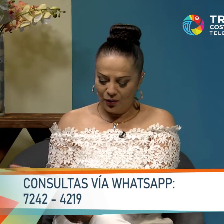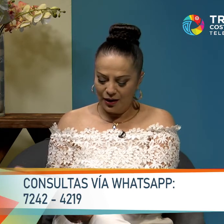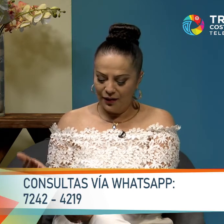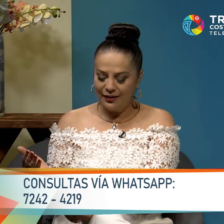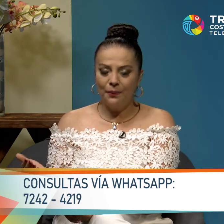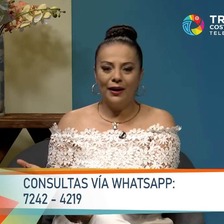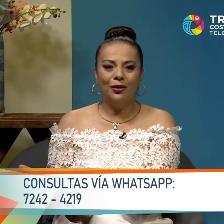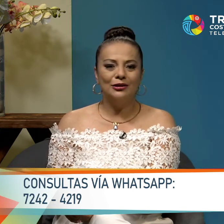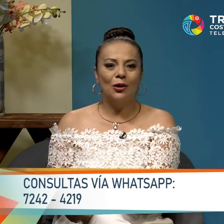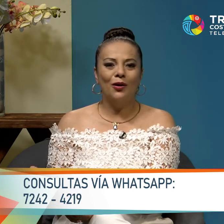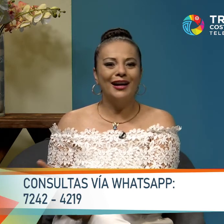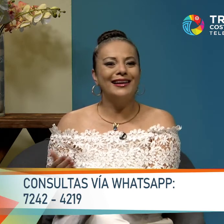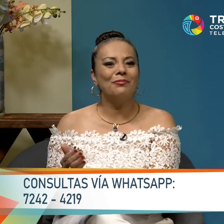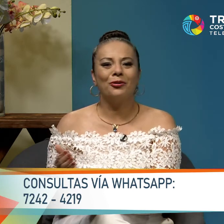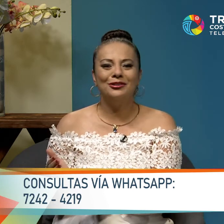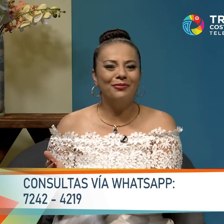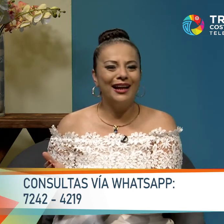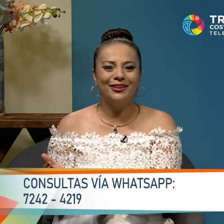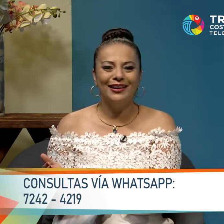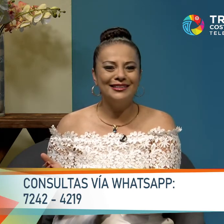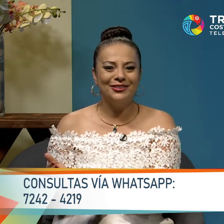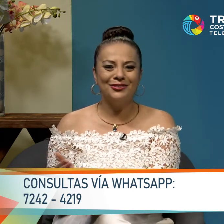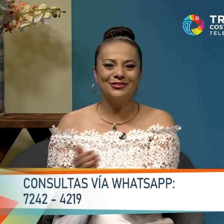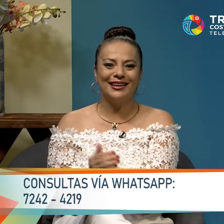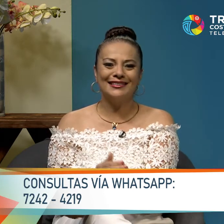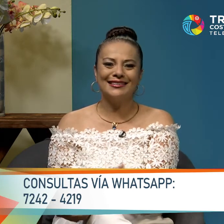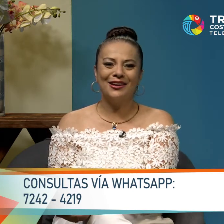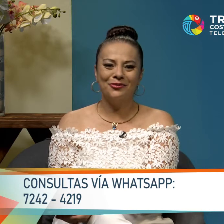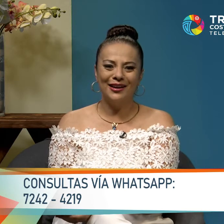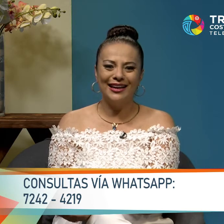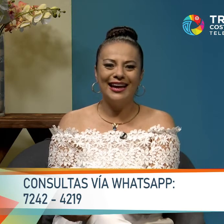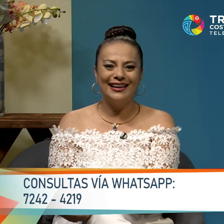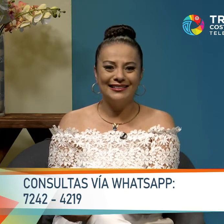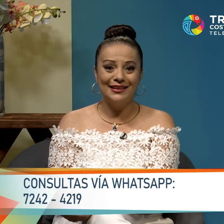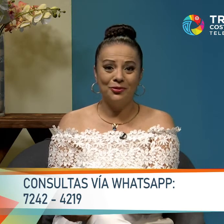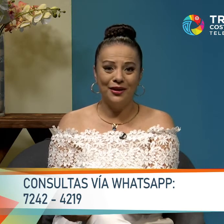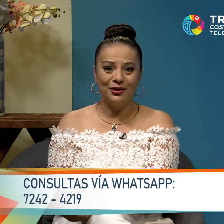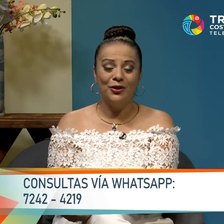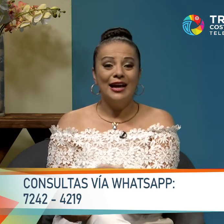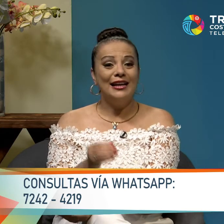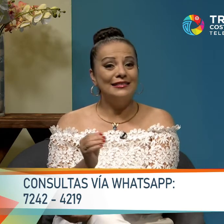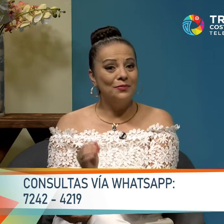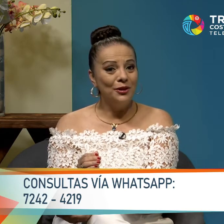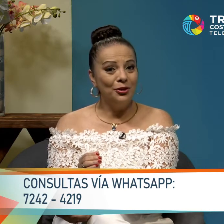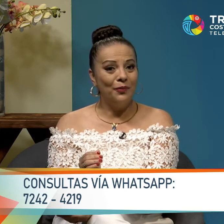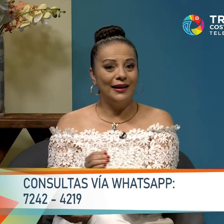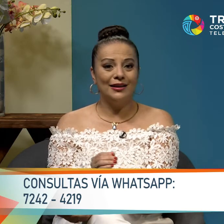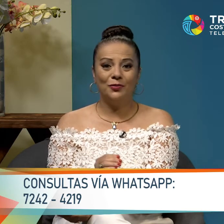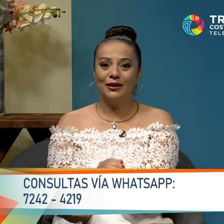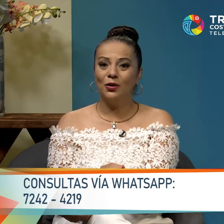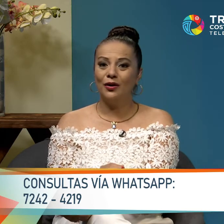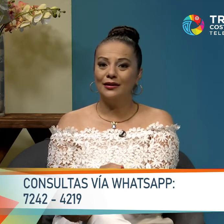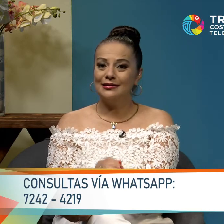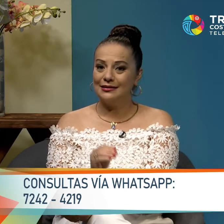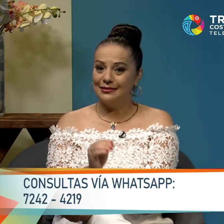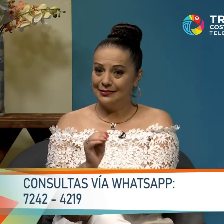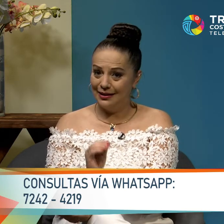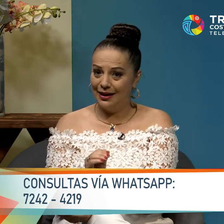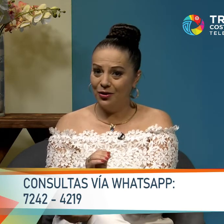para doña Betty, para doña Olga, y aprovecho para todas y todos ustedes que nos ven en este momento. Les invito para que después del